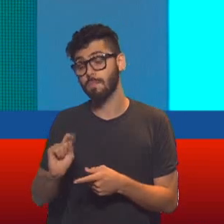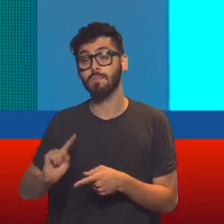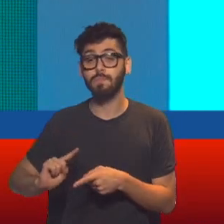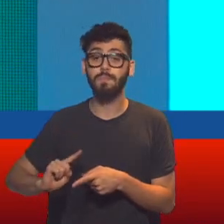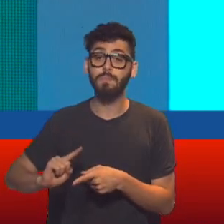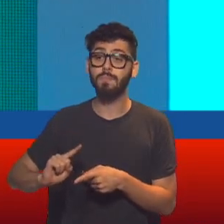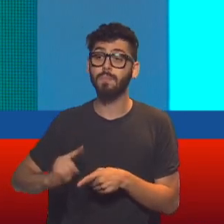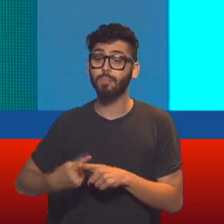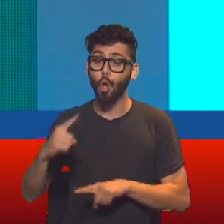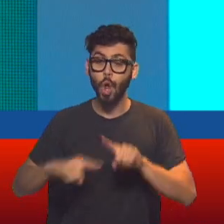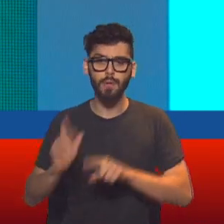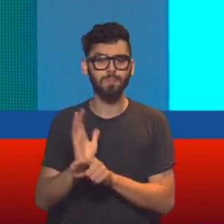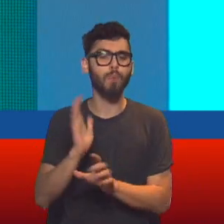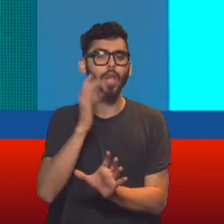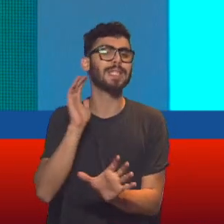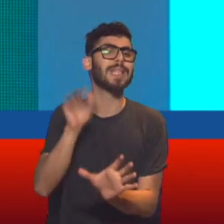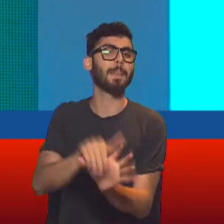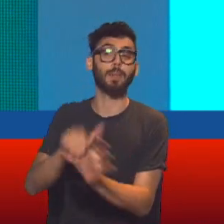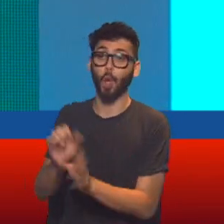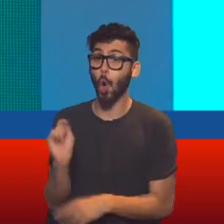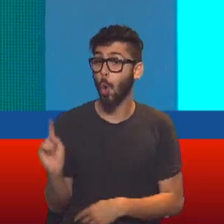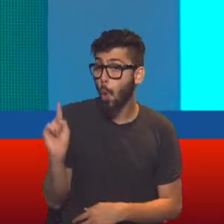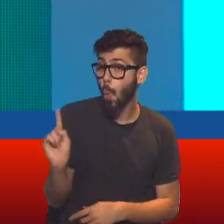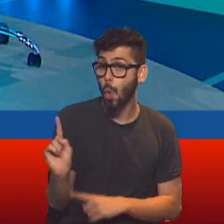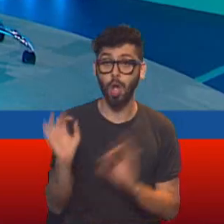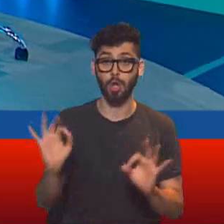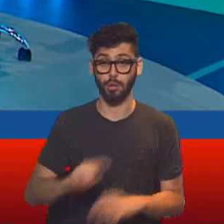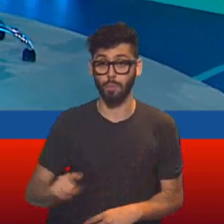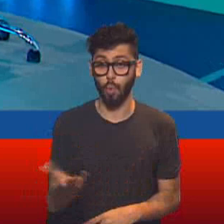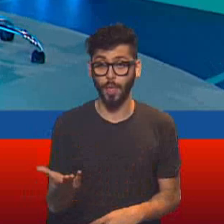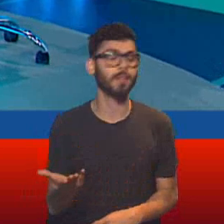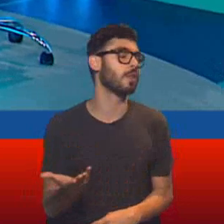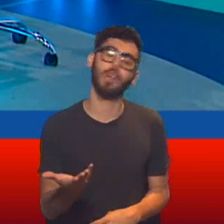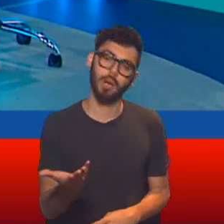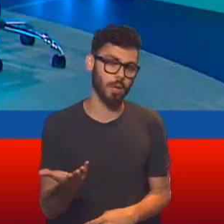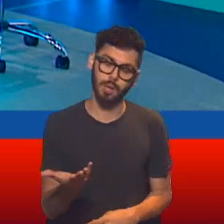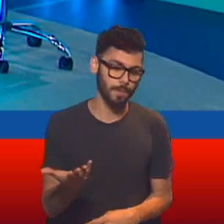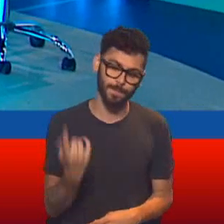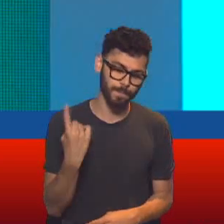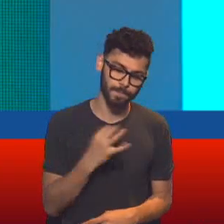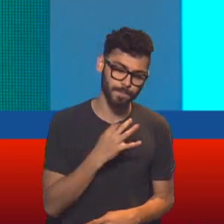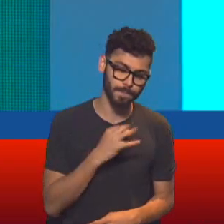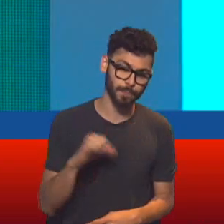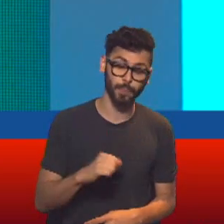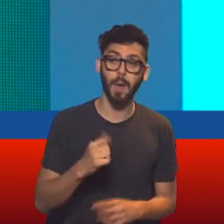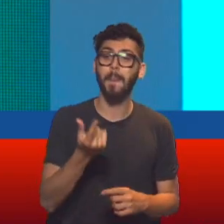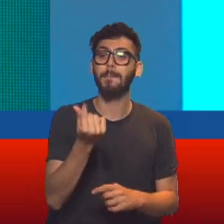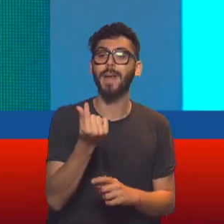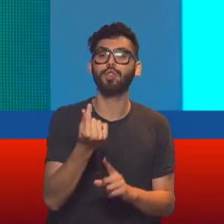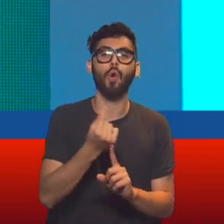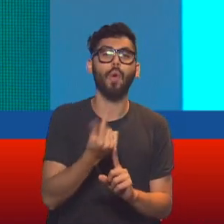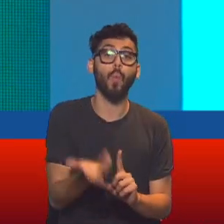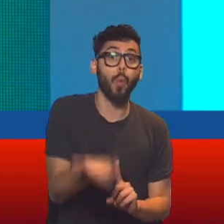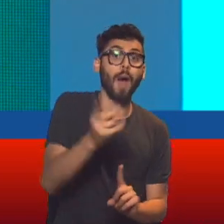más intervencionista. Pero un funcionario solo no puede. No, un funcionario claramente el tema de los precios es multicausal, porque hablamos siempre